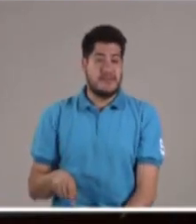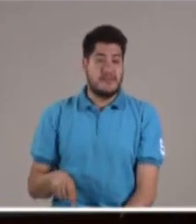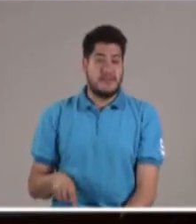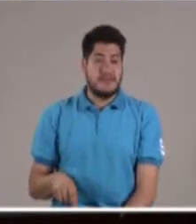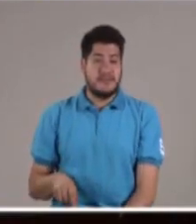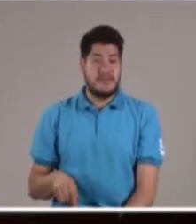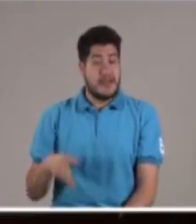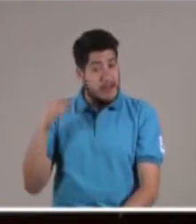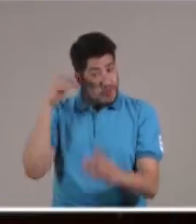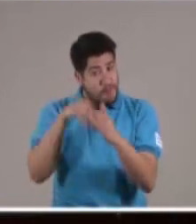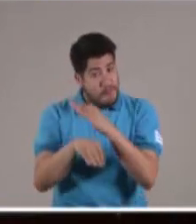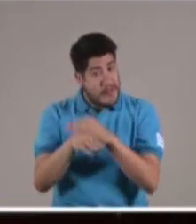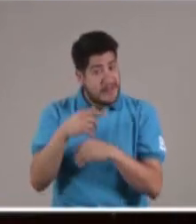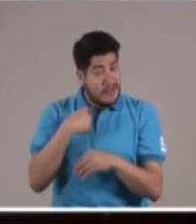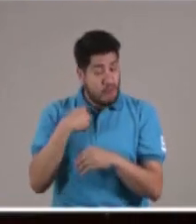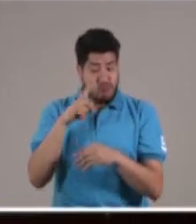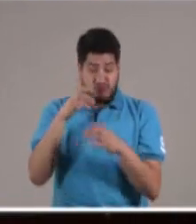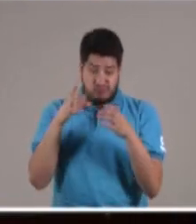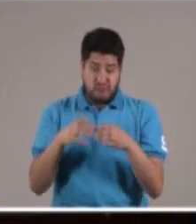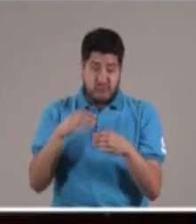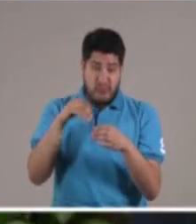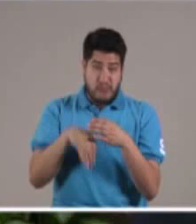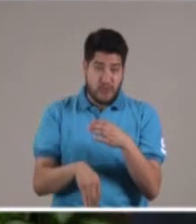lo meten a uno en un pozo hermano